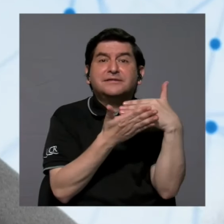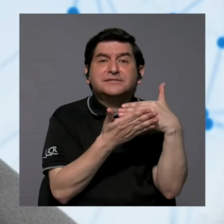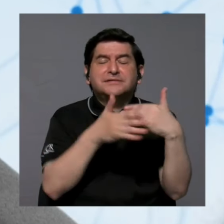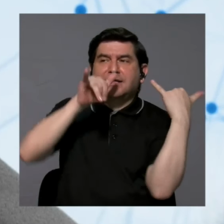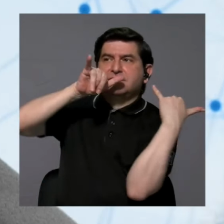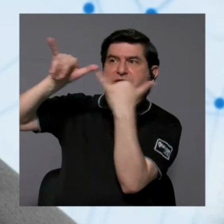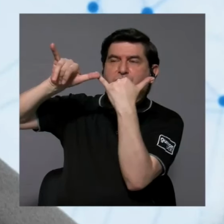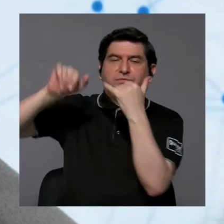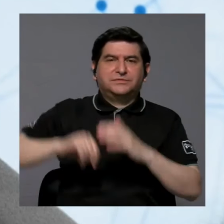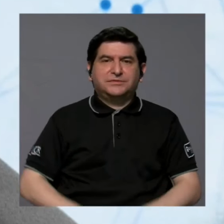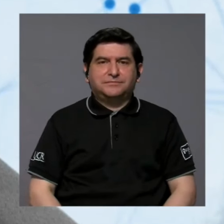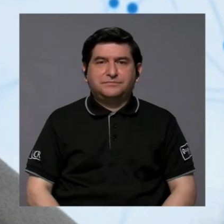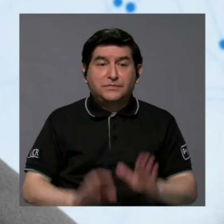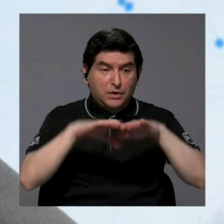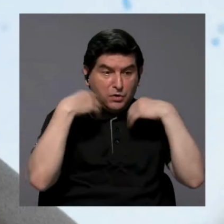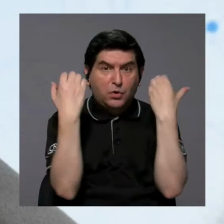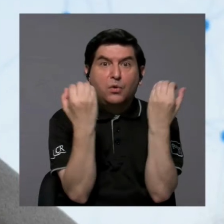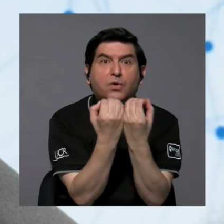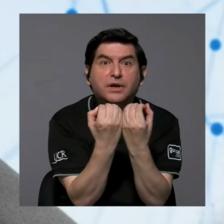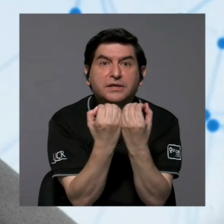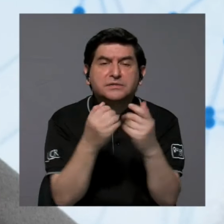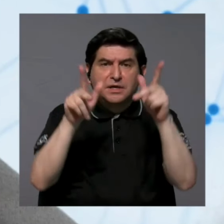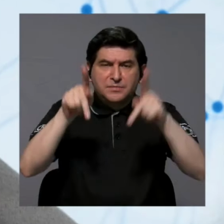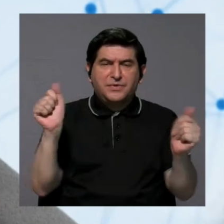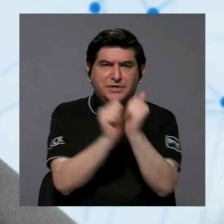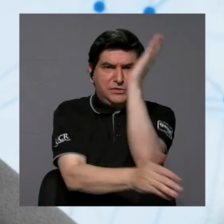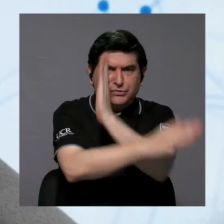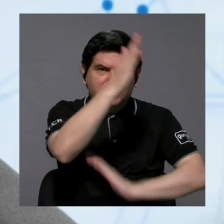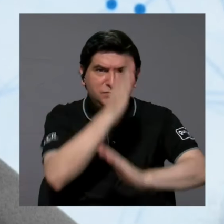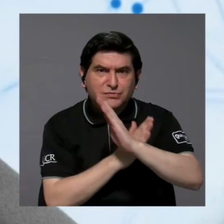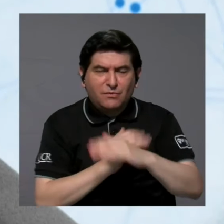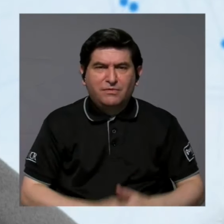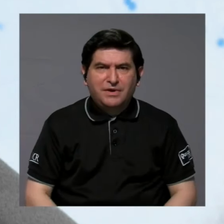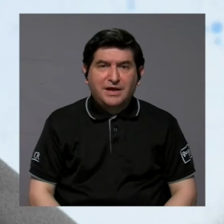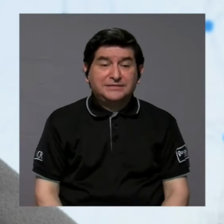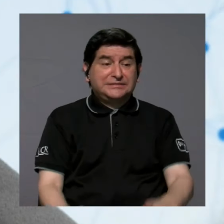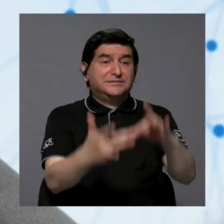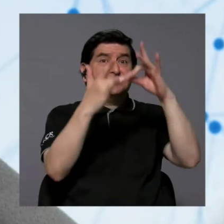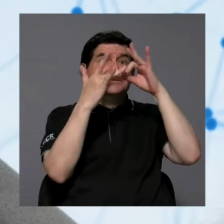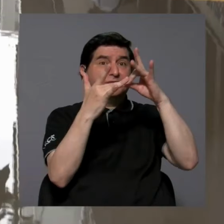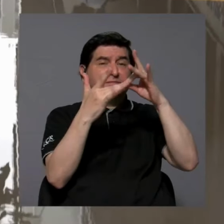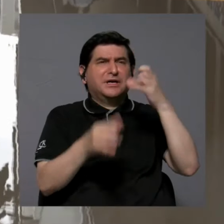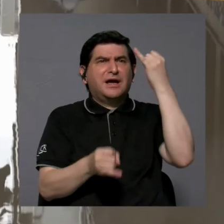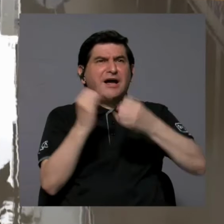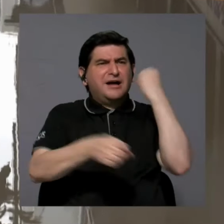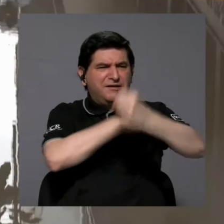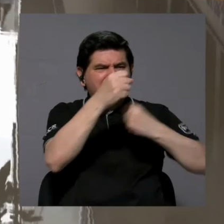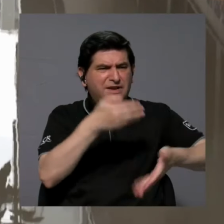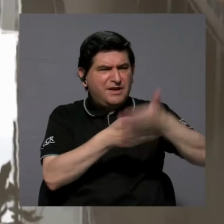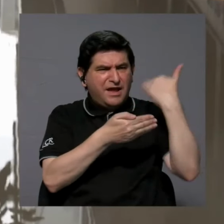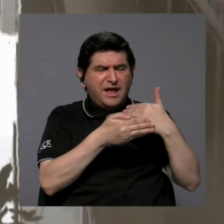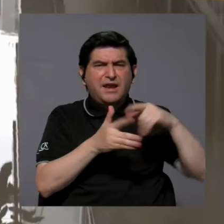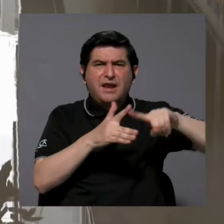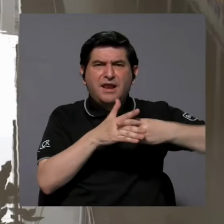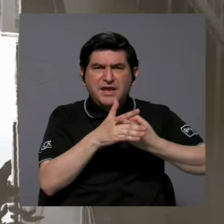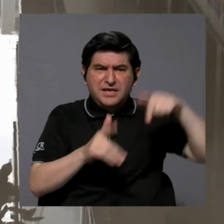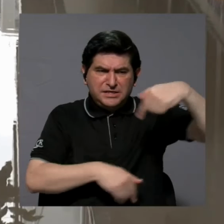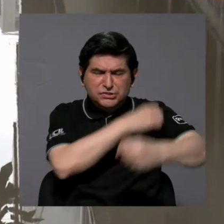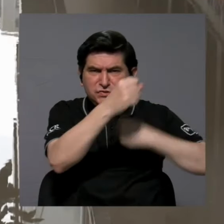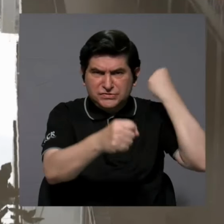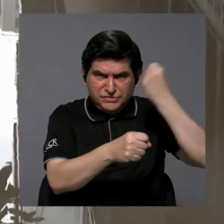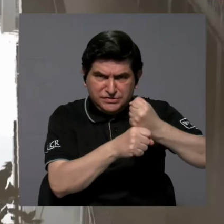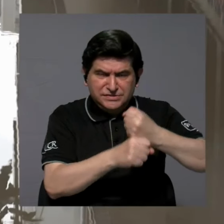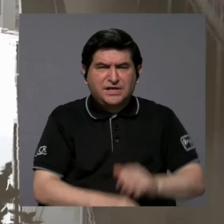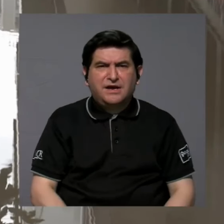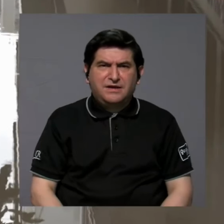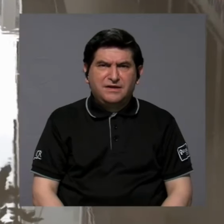parte de denuncia, ¿verdad? Las organizaciones de personas con discapacidad, especialmente a finales del año pasado y principios de